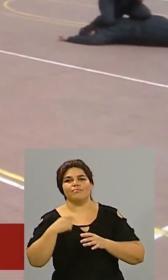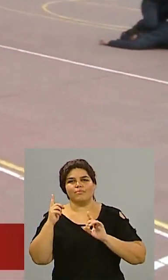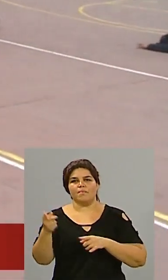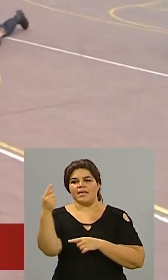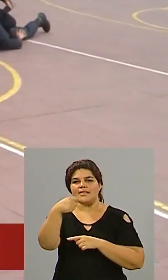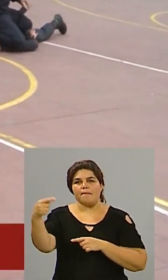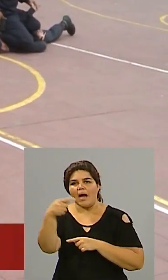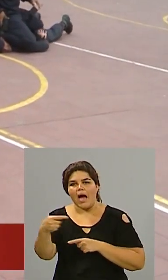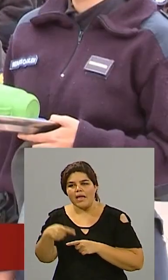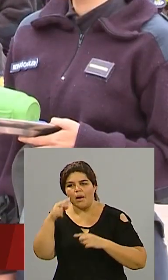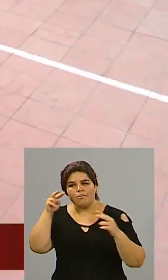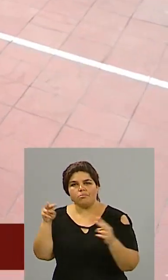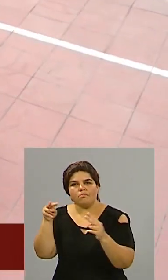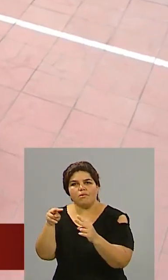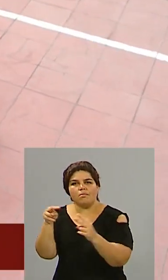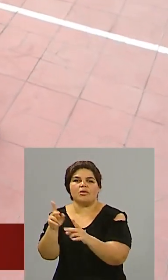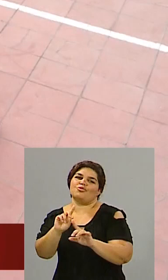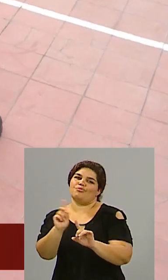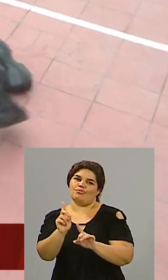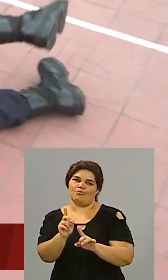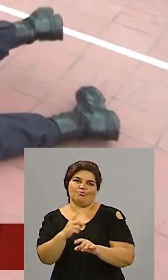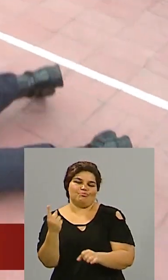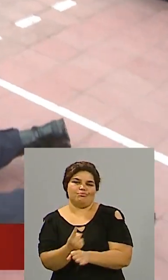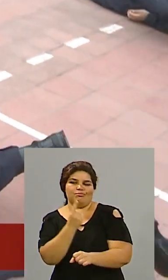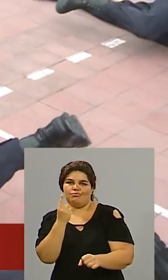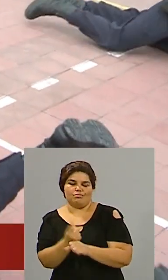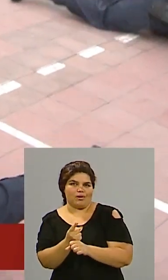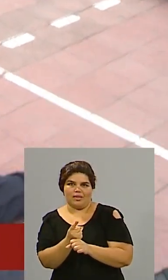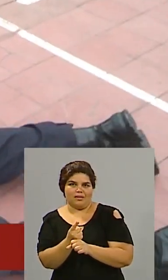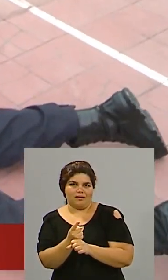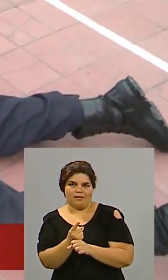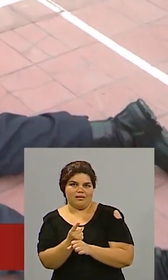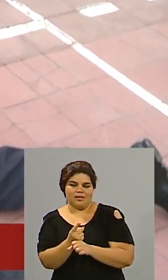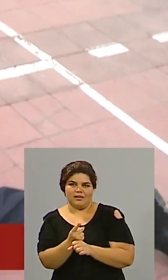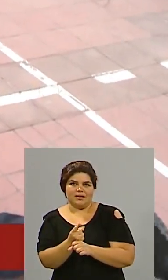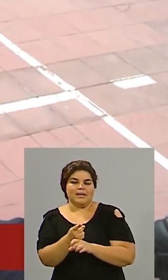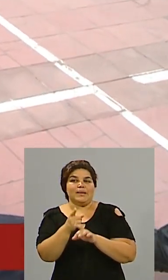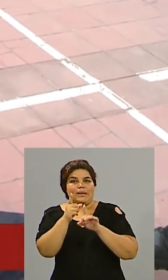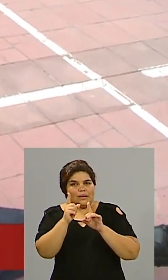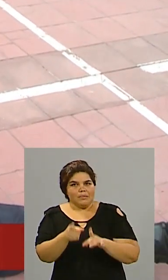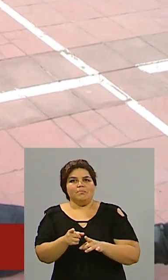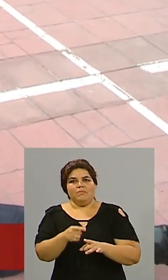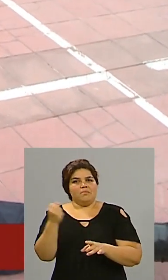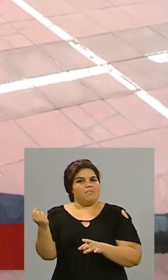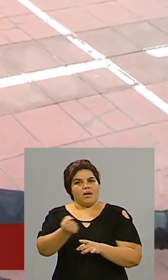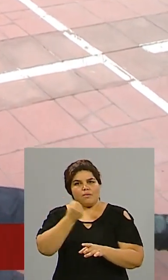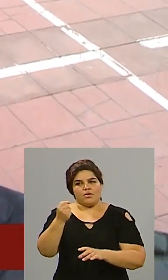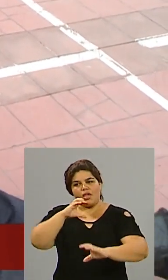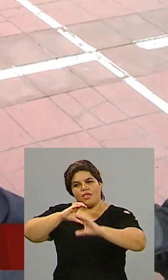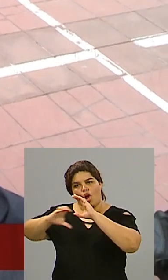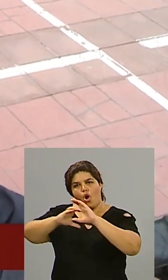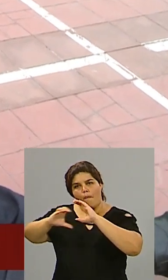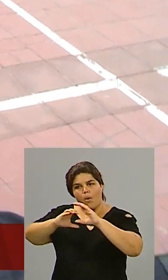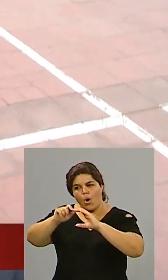semanales. Claro. Pero sí porque, bueno, esa comunicación es muy importante y quiero mantenerla. Aparte con el instituto